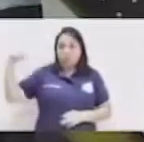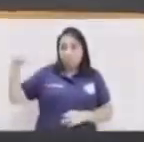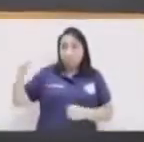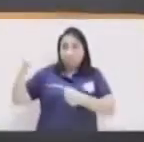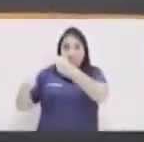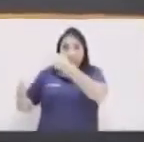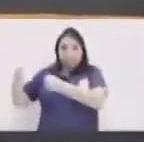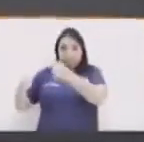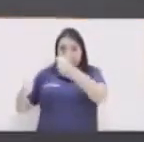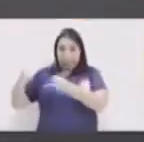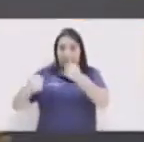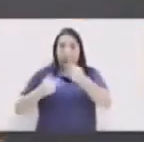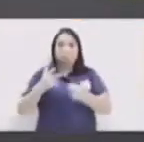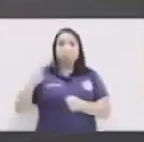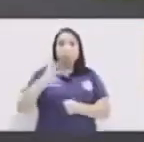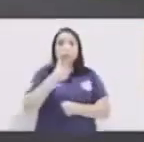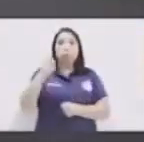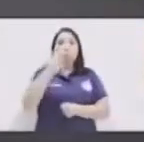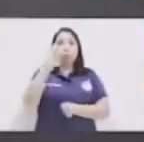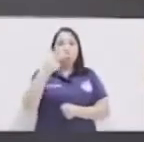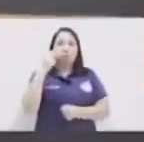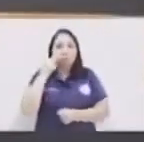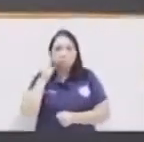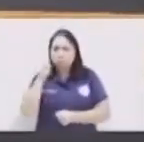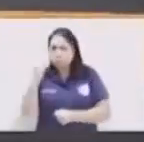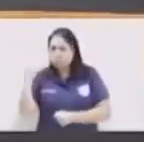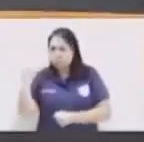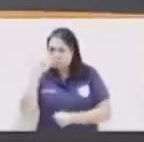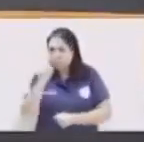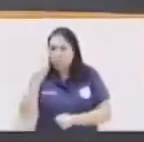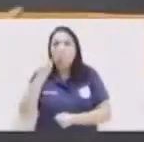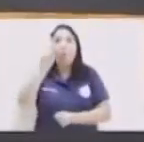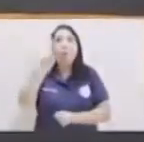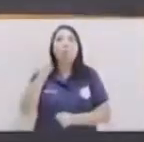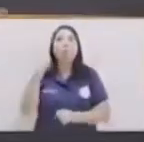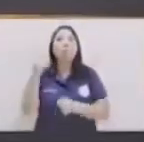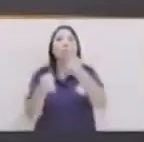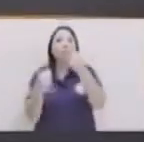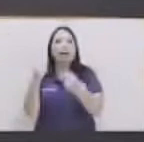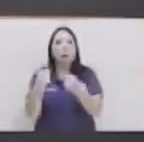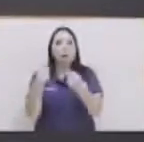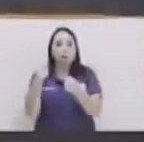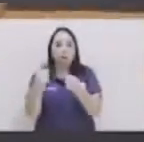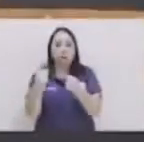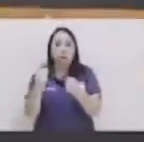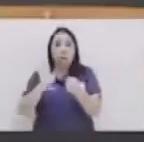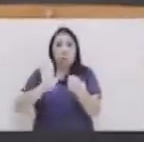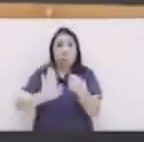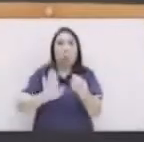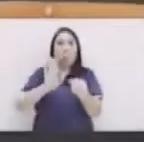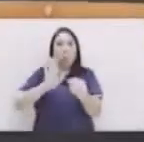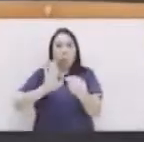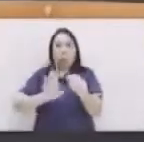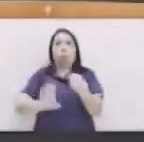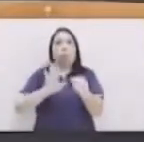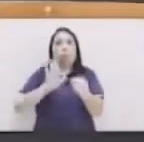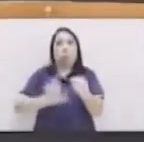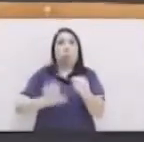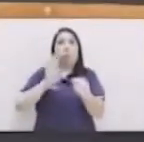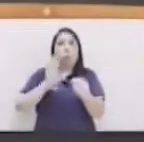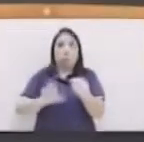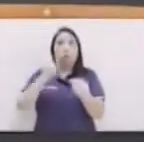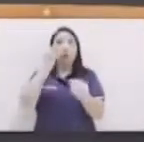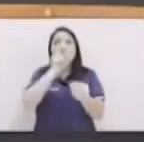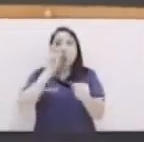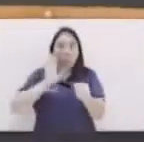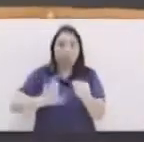un vehículo que se le había descompuesto los frenos, y eso lo que hizo fue que todos los carros tuvieran